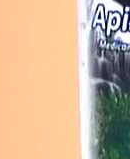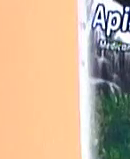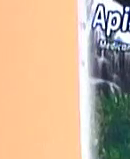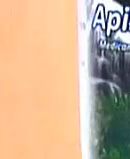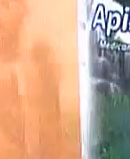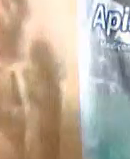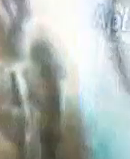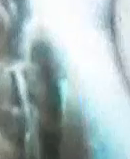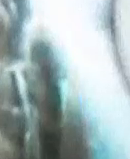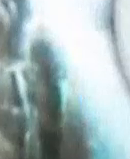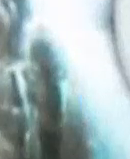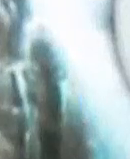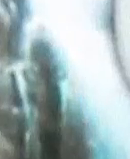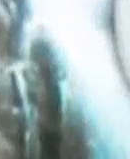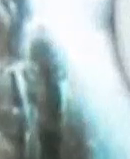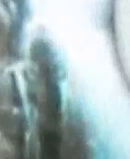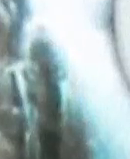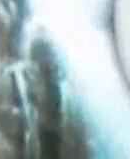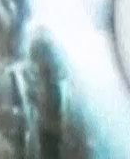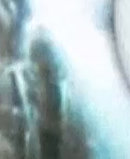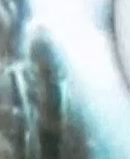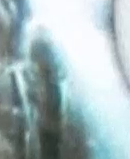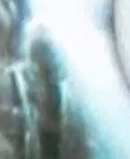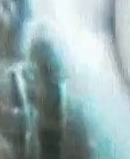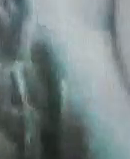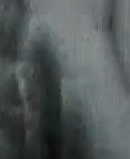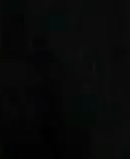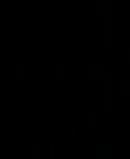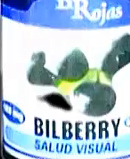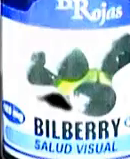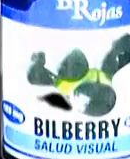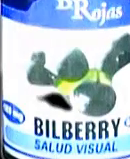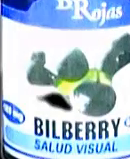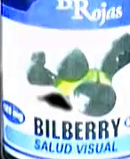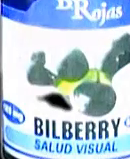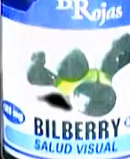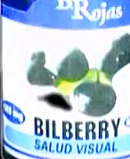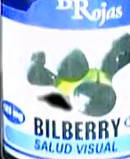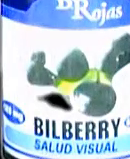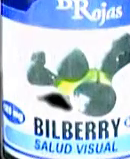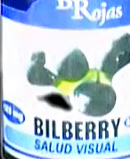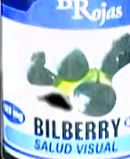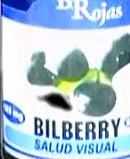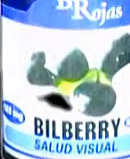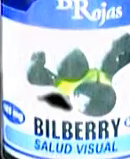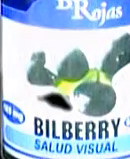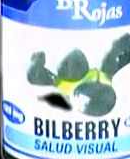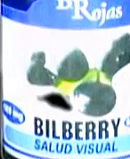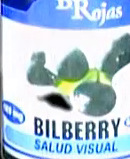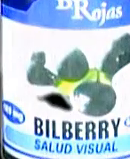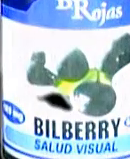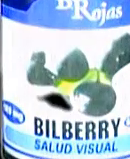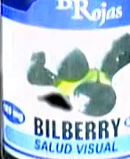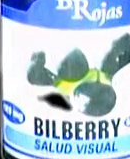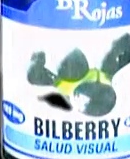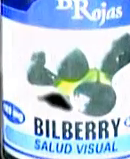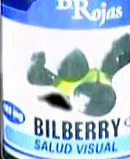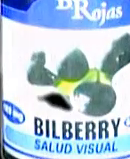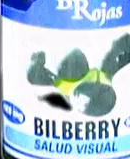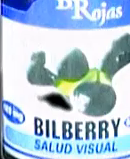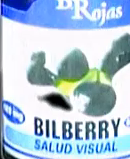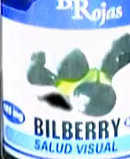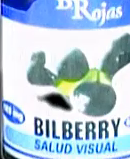complemento del otro medicamentos Doctor Rojas Esta es la familia de los berries billberry para la salud visual